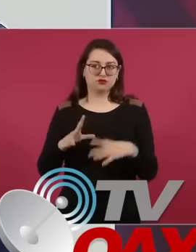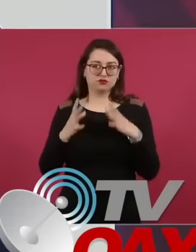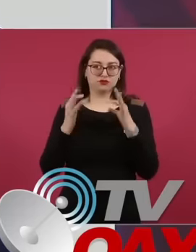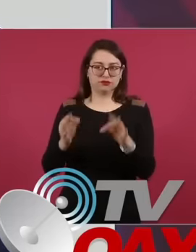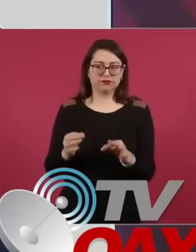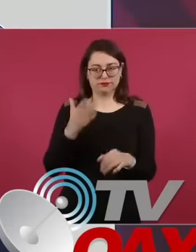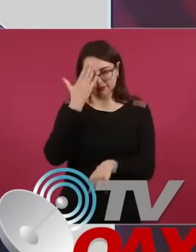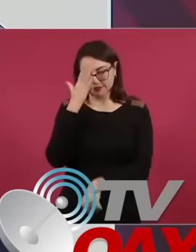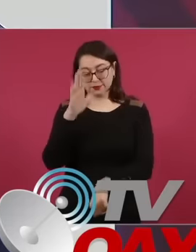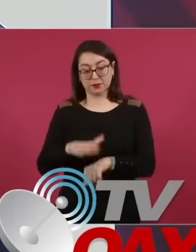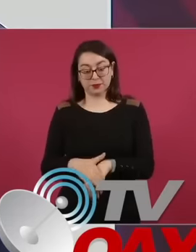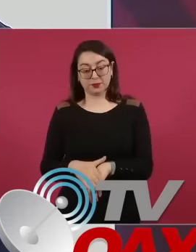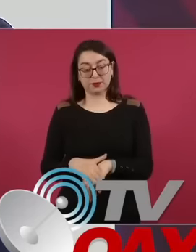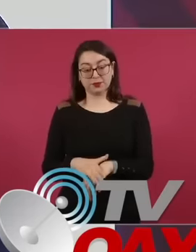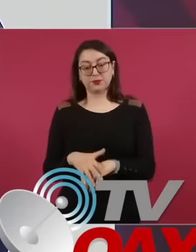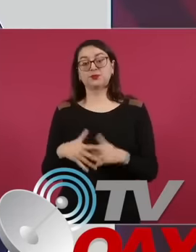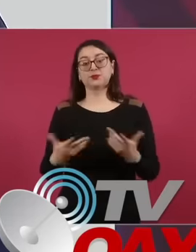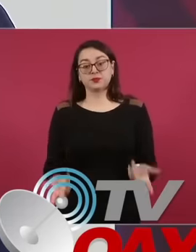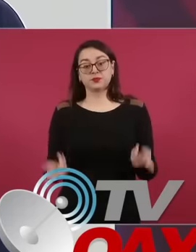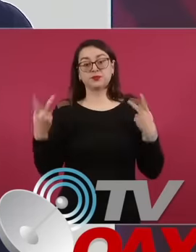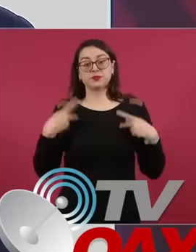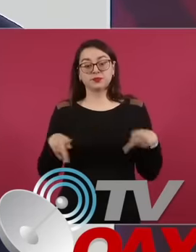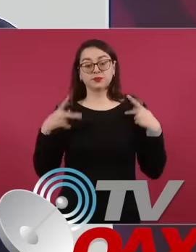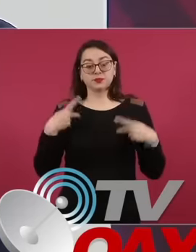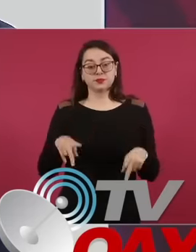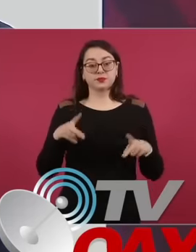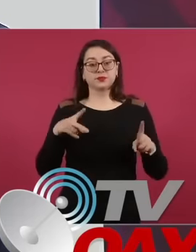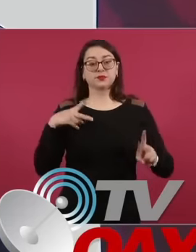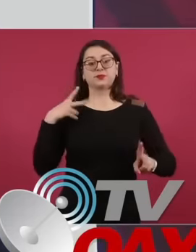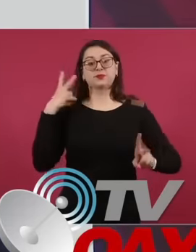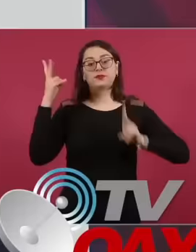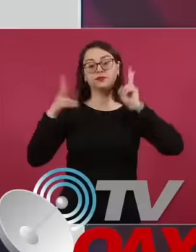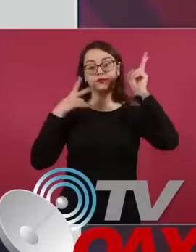Entonces, también para que el que vaya a Veracruz pues